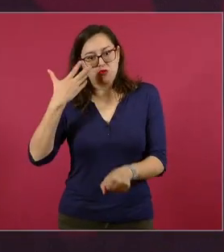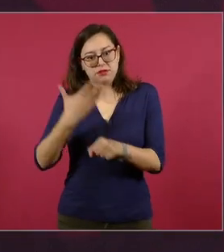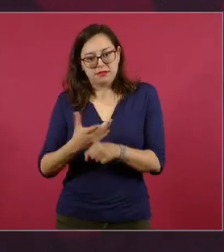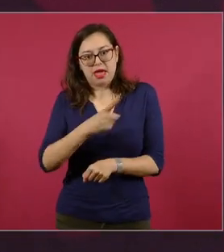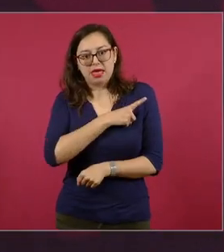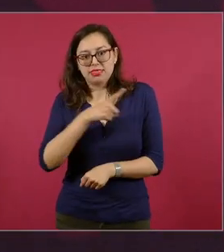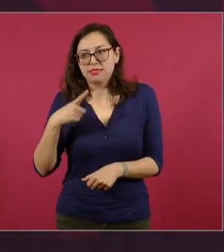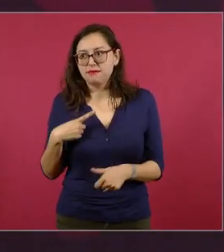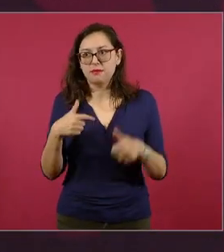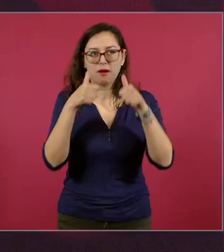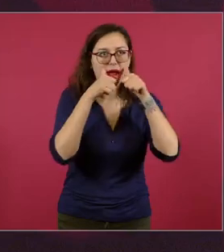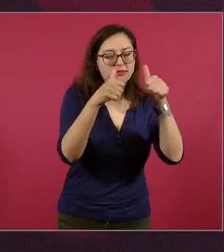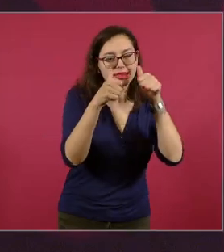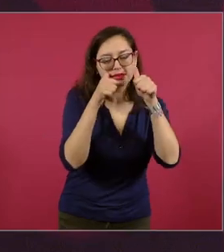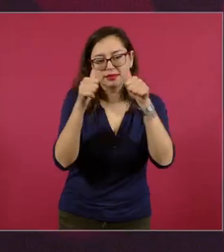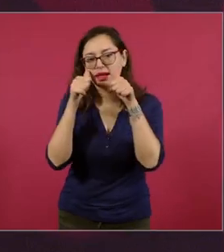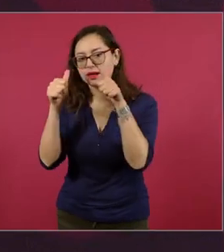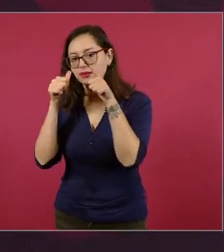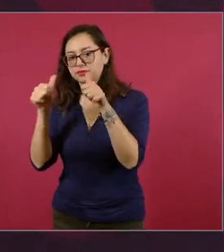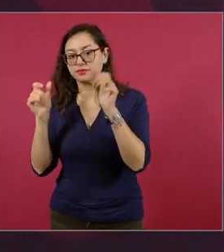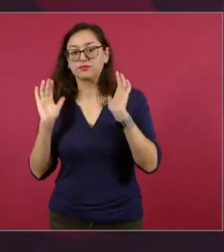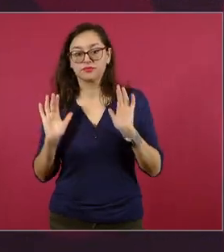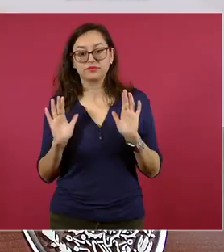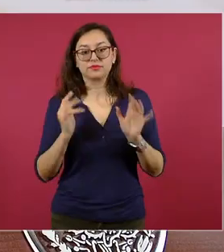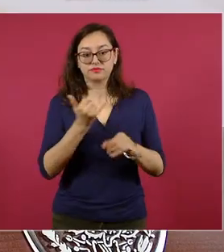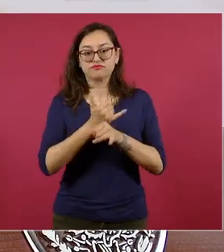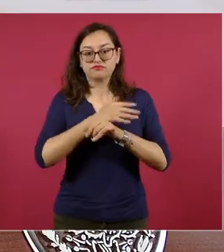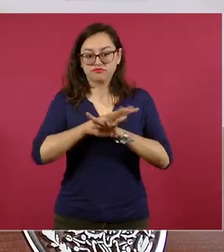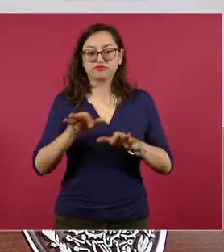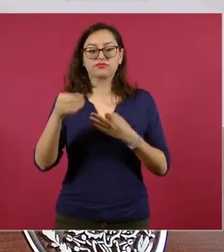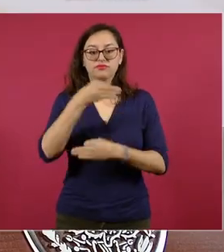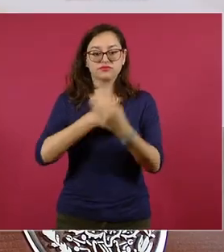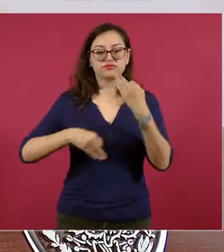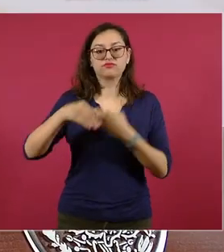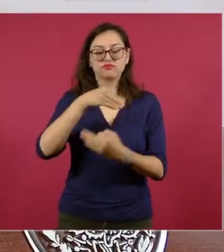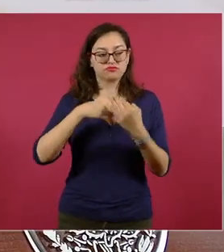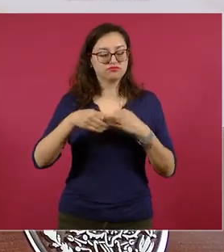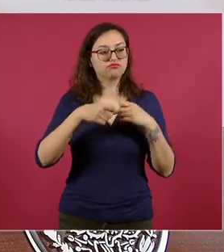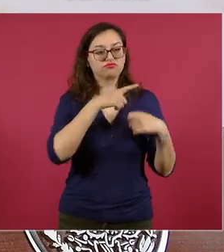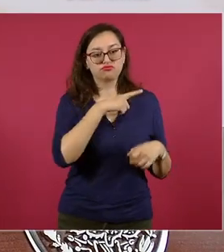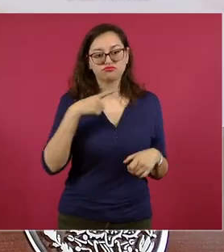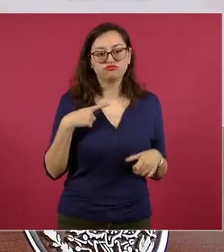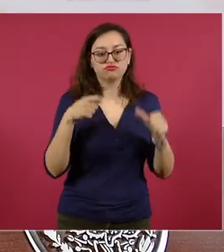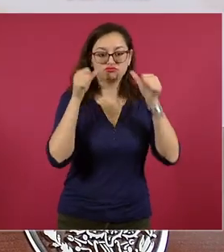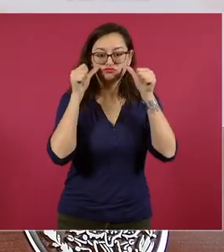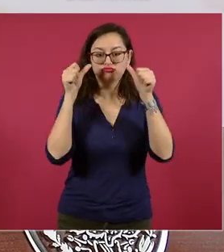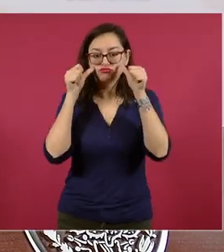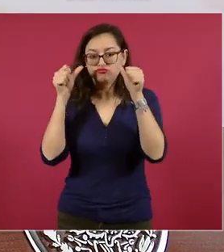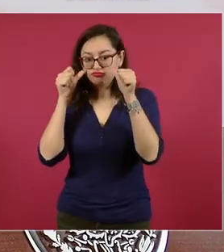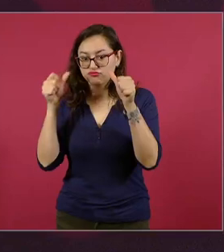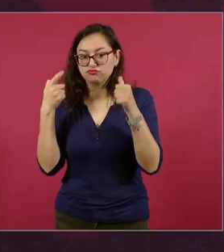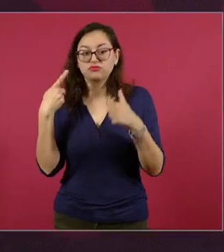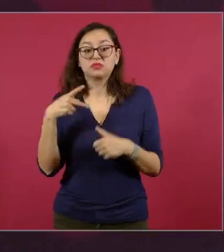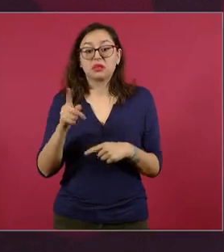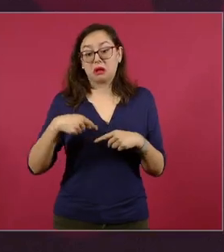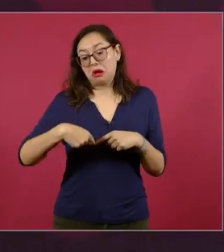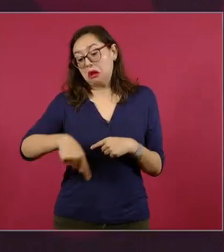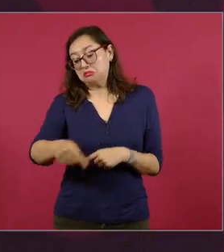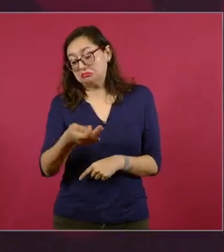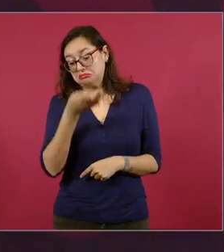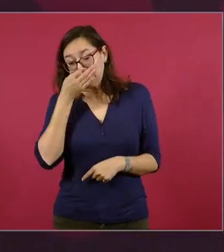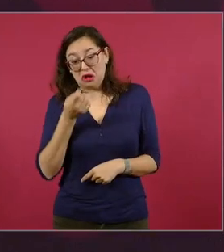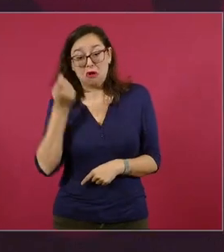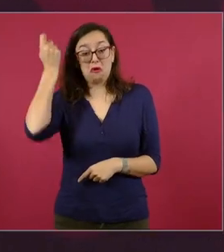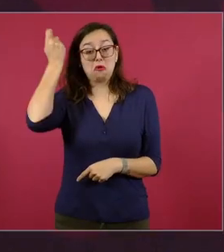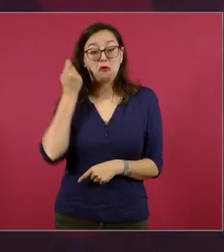responsabilidad estar informado, tengo que estar informado de todo, pero ya no, como me voy a jubilar.